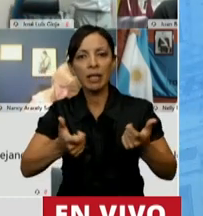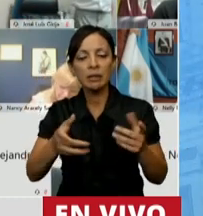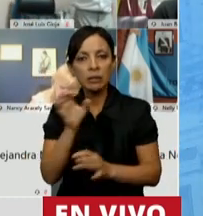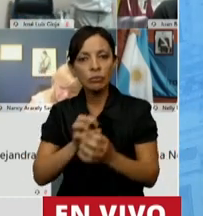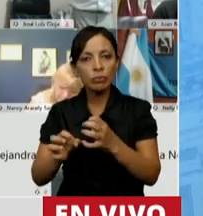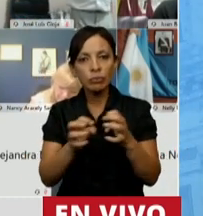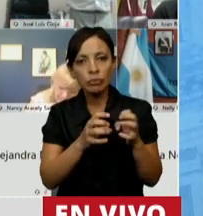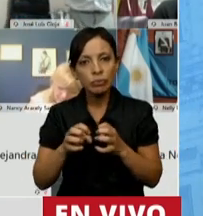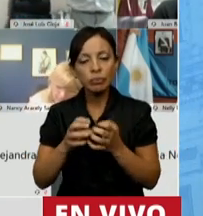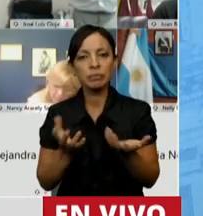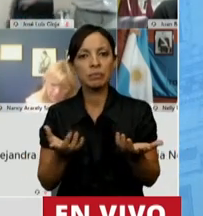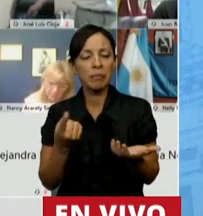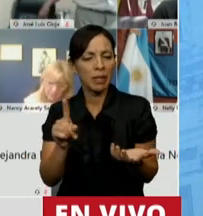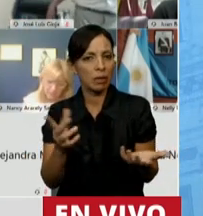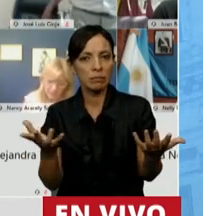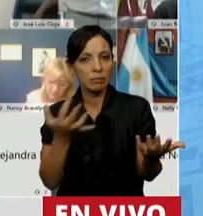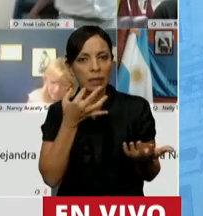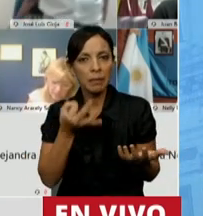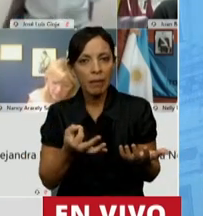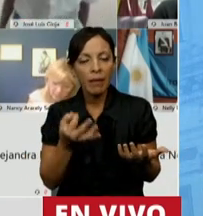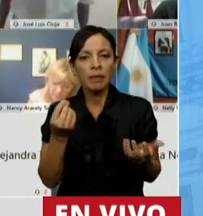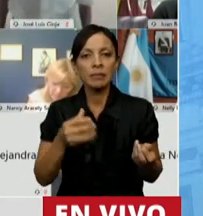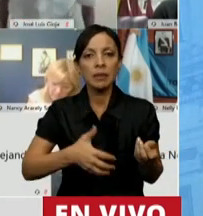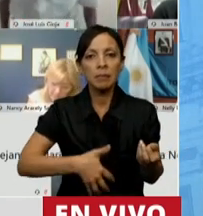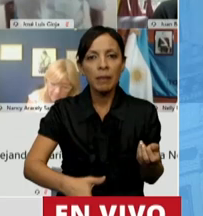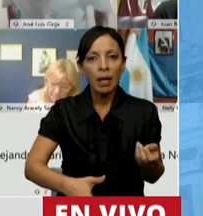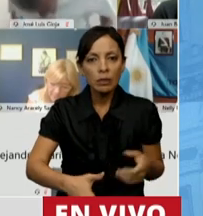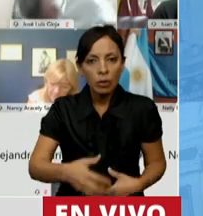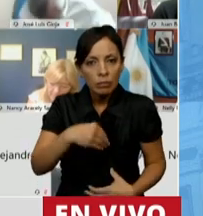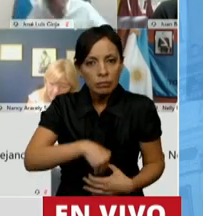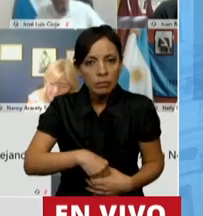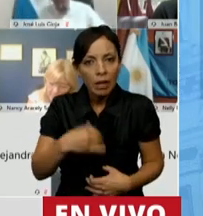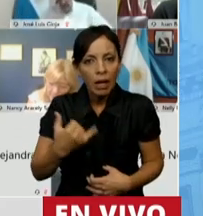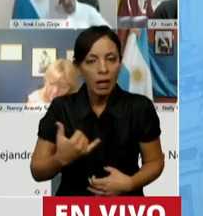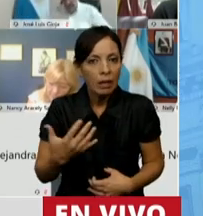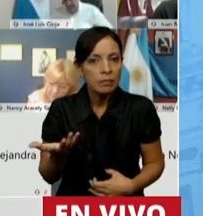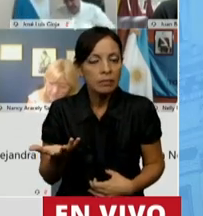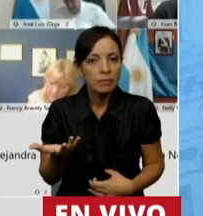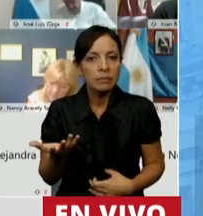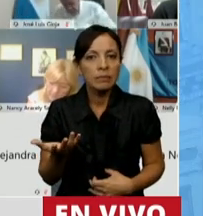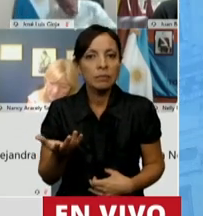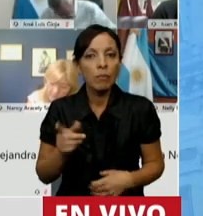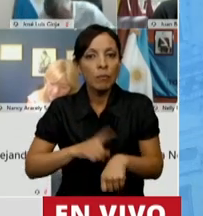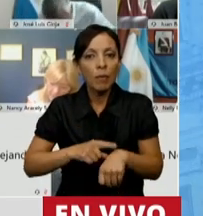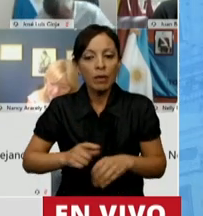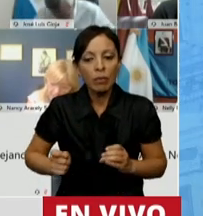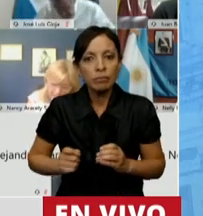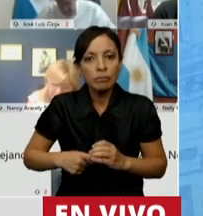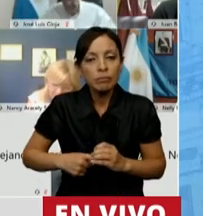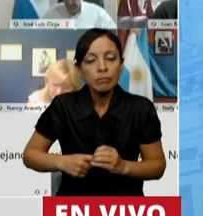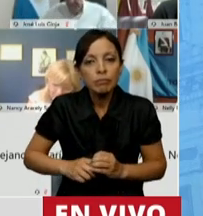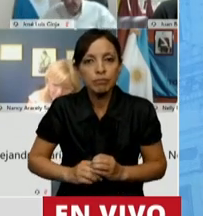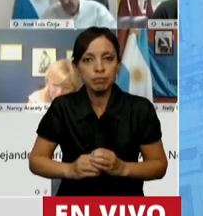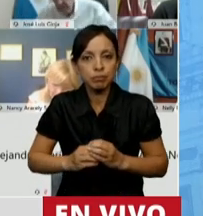tratamiento, pero lo cierto es que el embarazo existe en el seno materno. Cuando luego de la concepción comienza la vida de